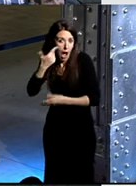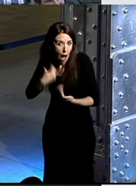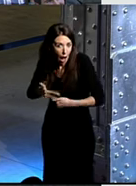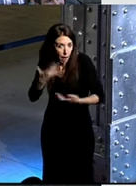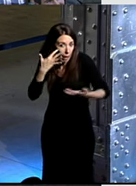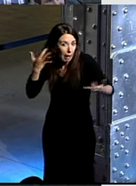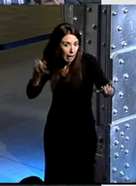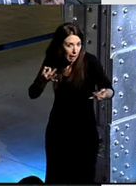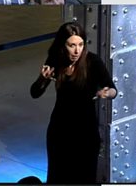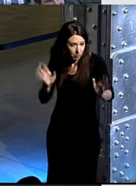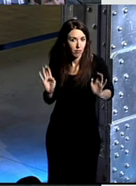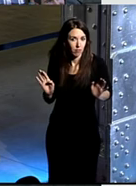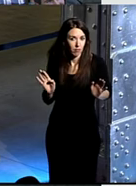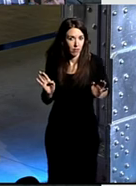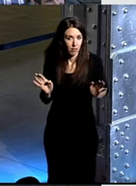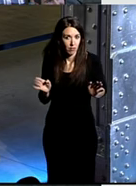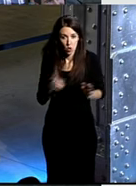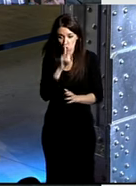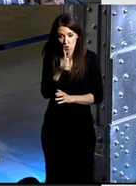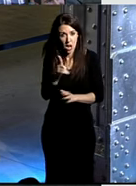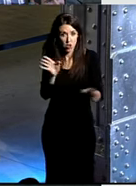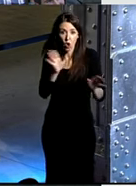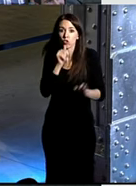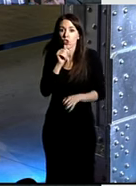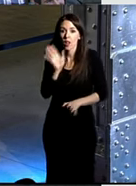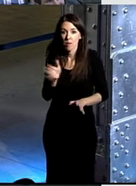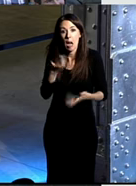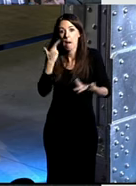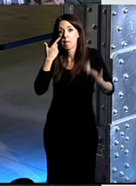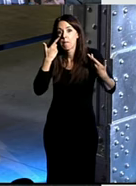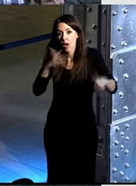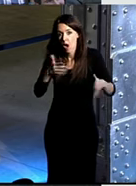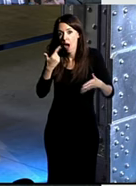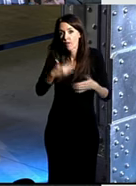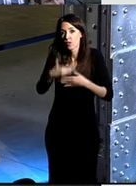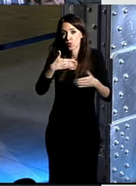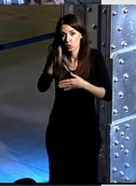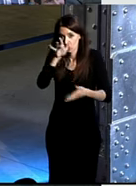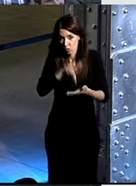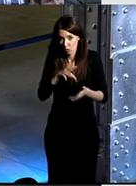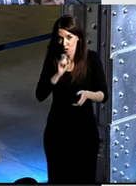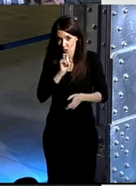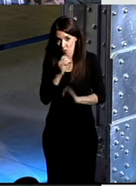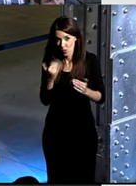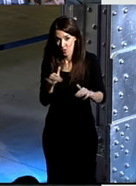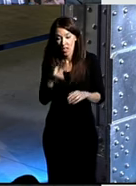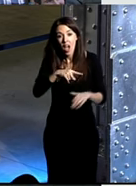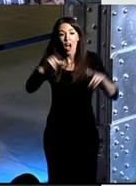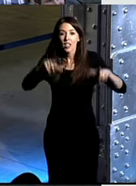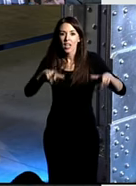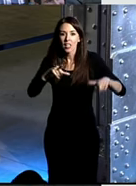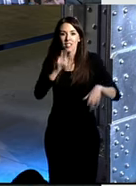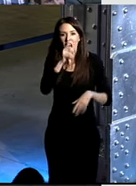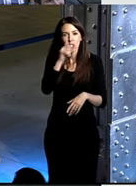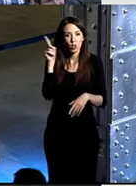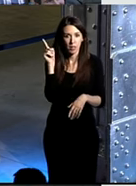con eso. Recién pasó un año, así que todavía no pasó nada, pero vamos a ver más adelante, cuando sean muchos, ¿no? Y esta es la clase fundadora del